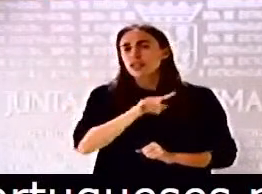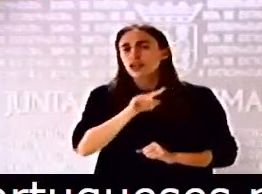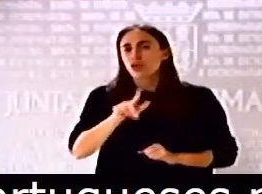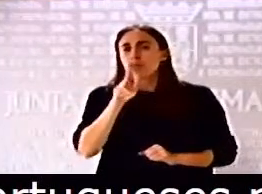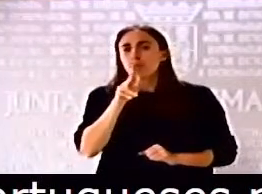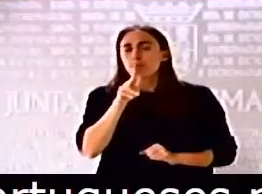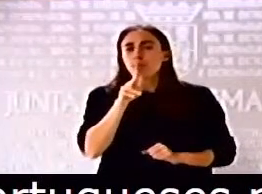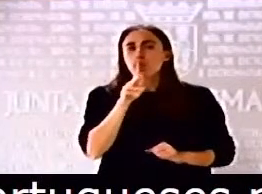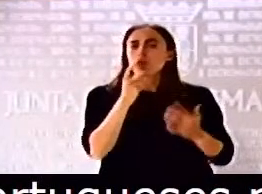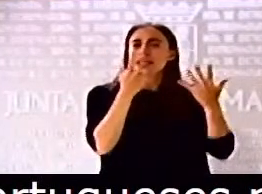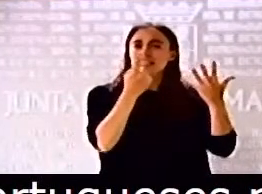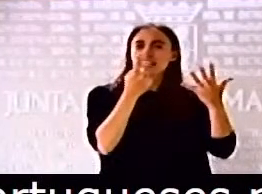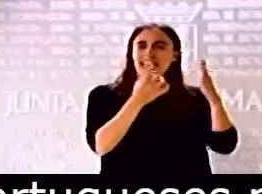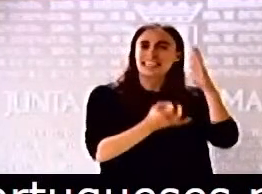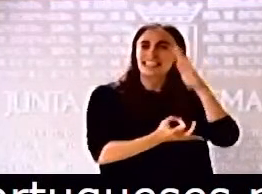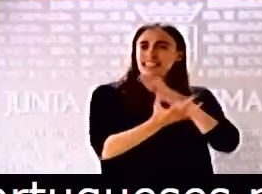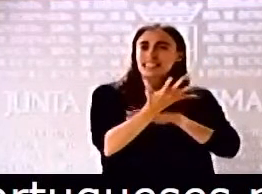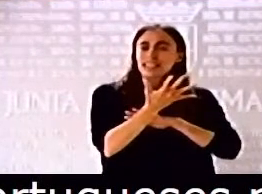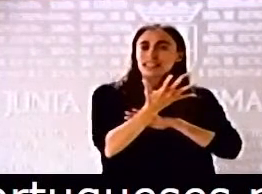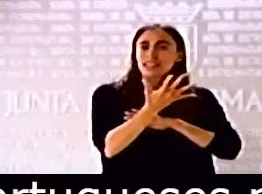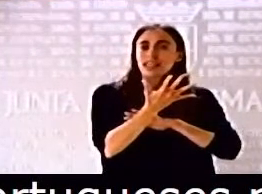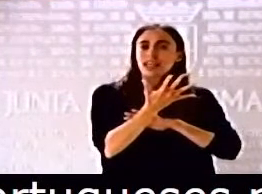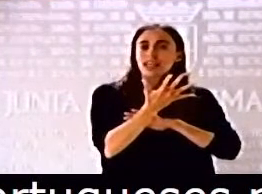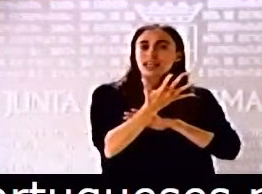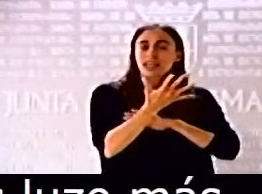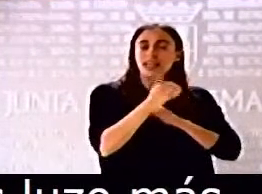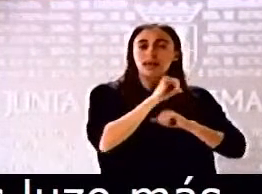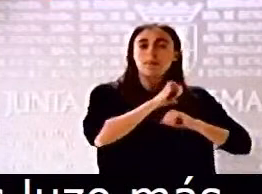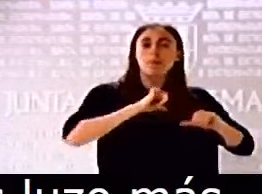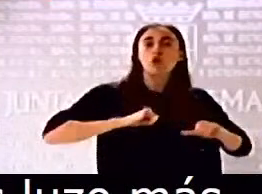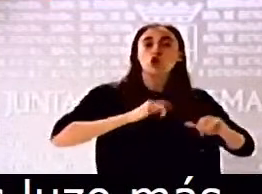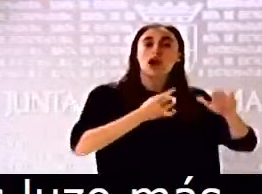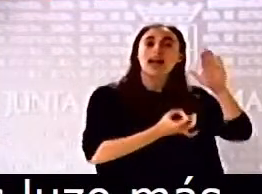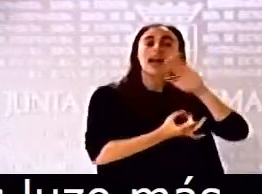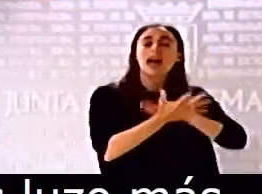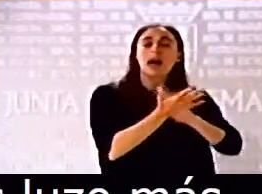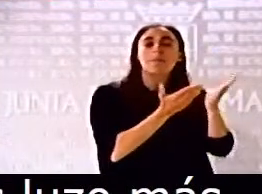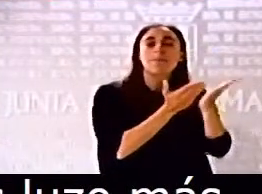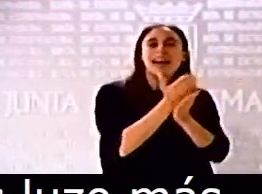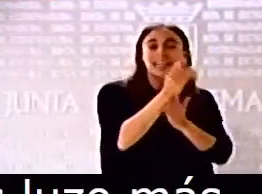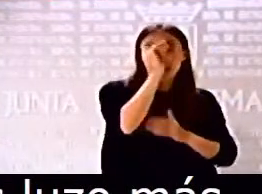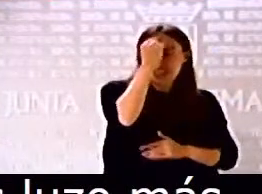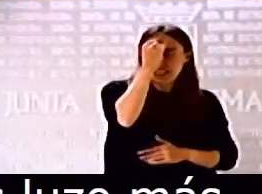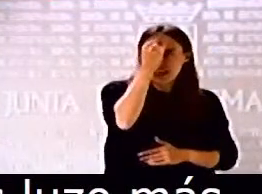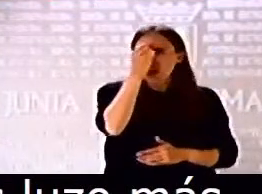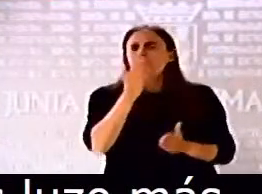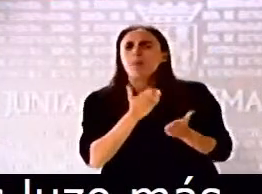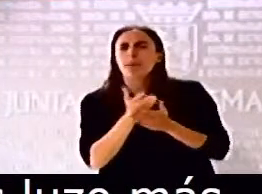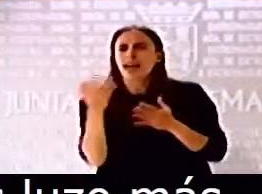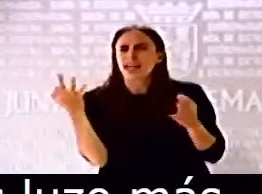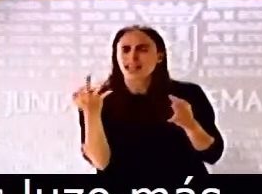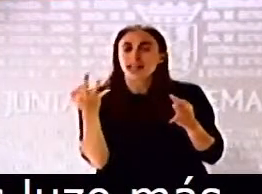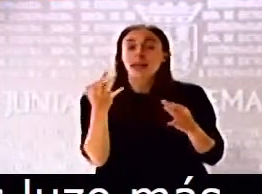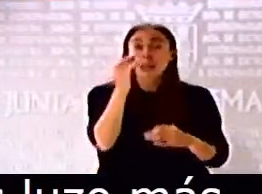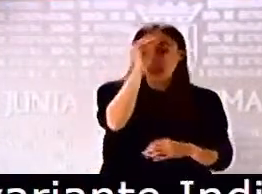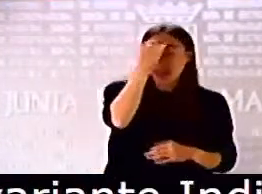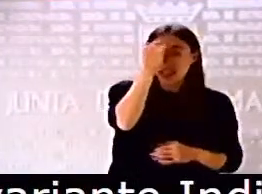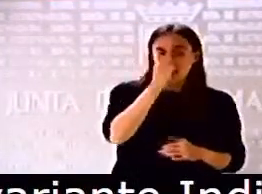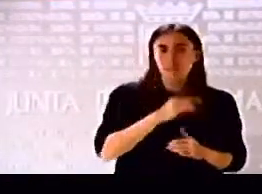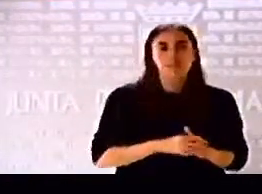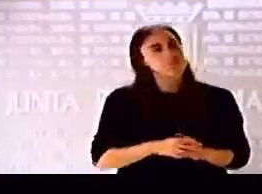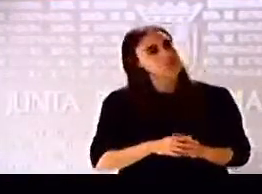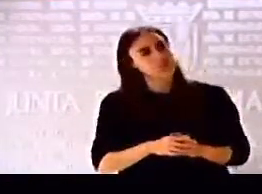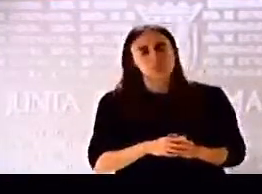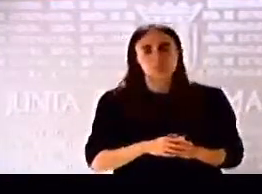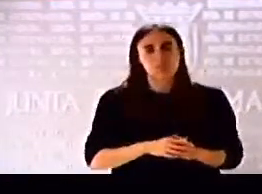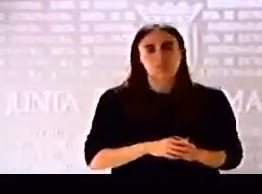6 casos de variante india en Portugal. ¿De variante? India. Bueno, no,